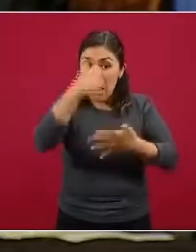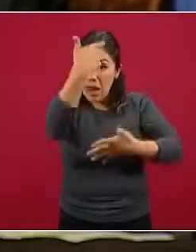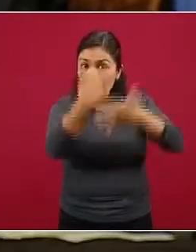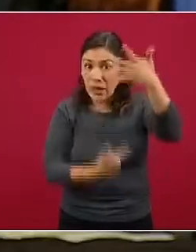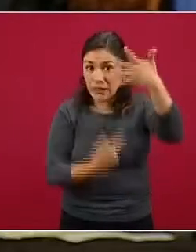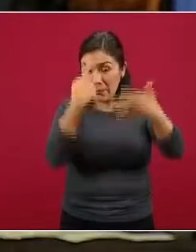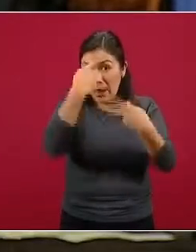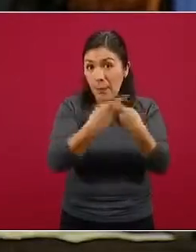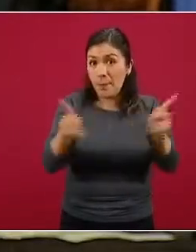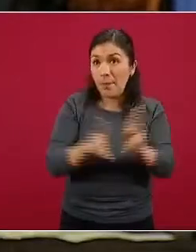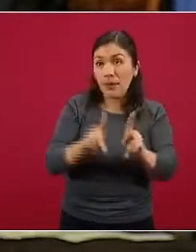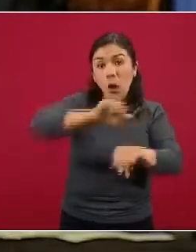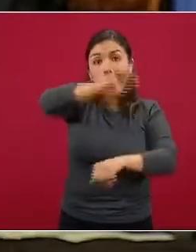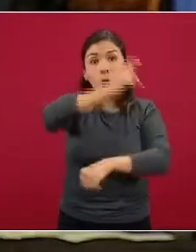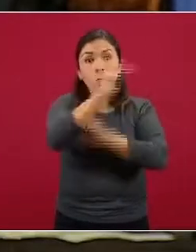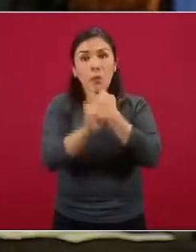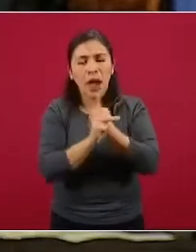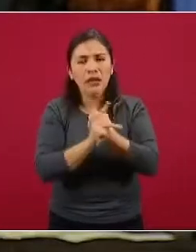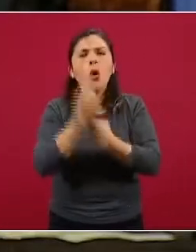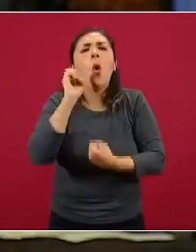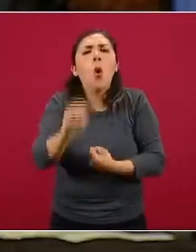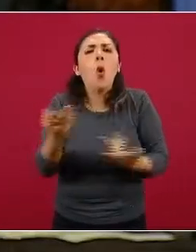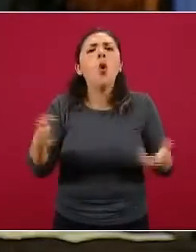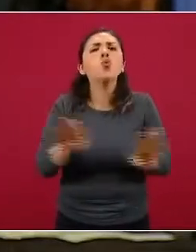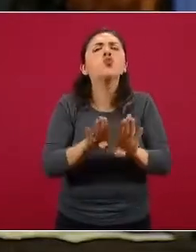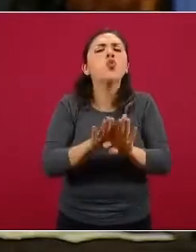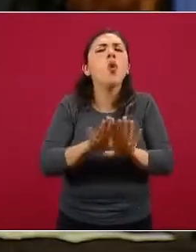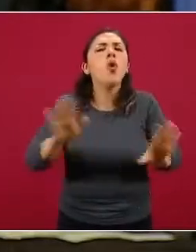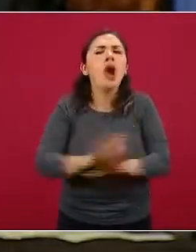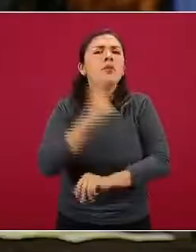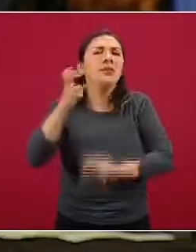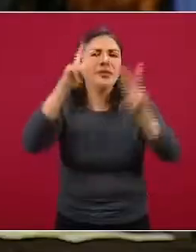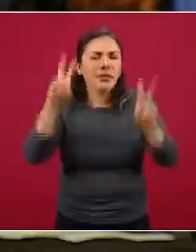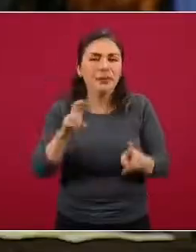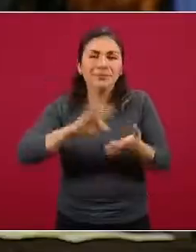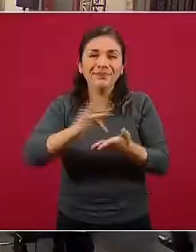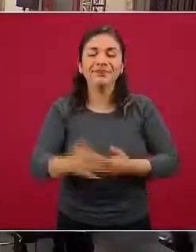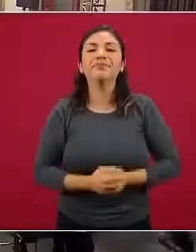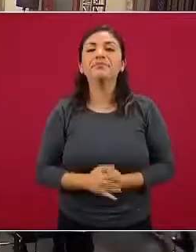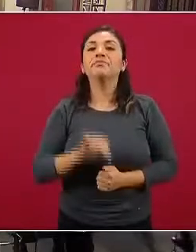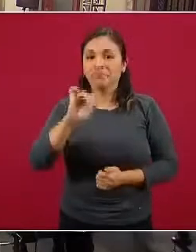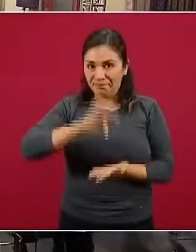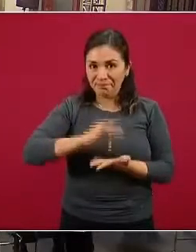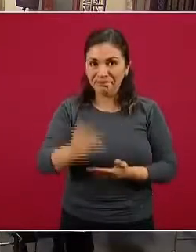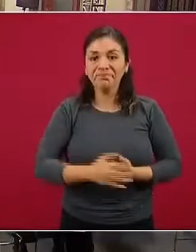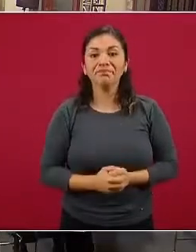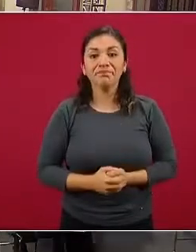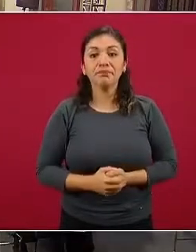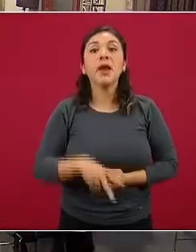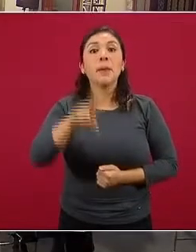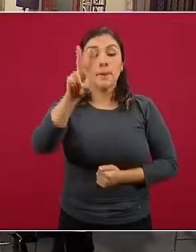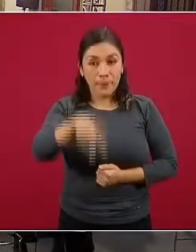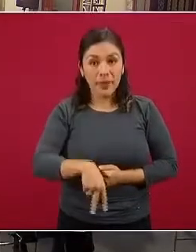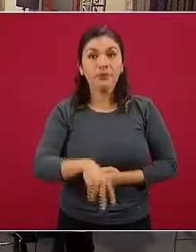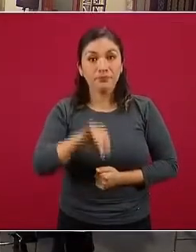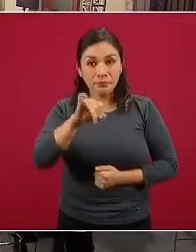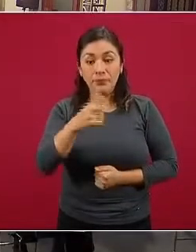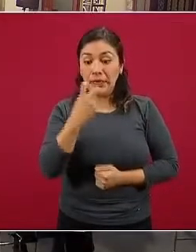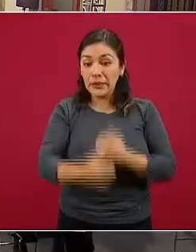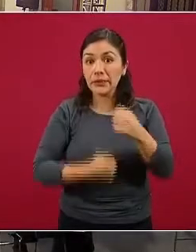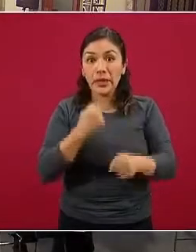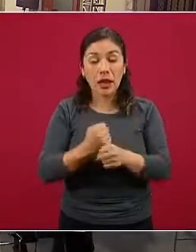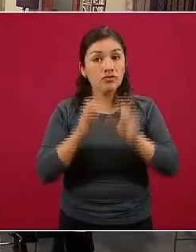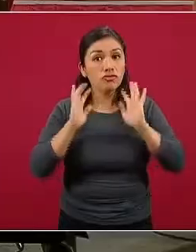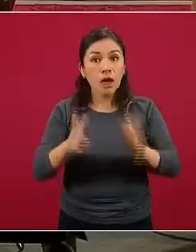esas plazas en el extranjero o cuál es la actualización sobre este tema. Gracias. Cómo no, muchas gracias. Sí, efectivamente, ya desde este